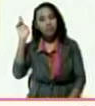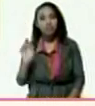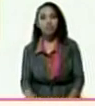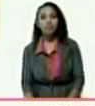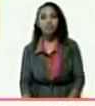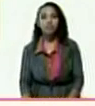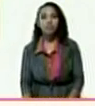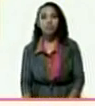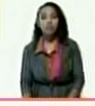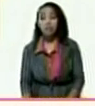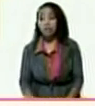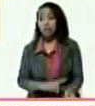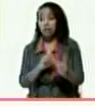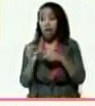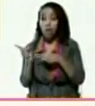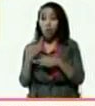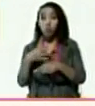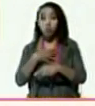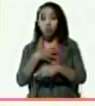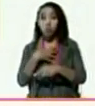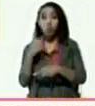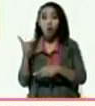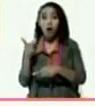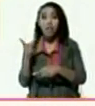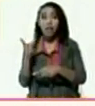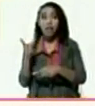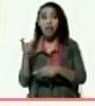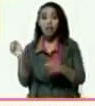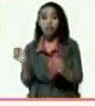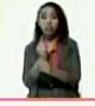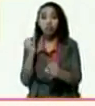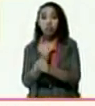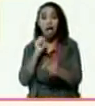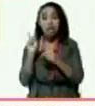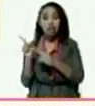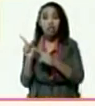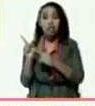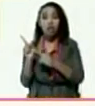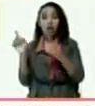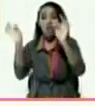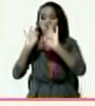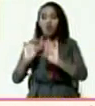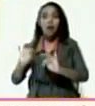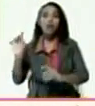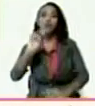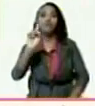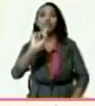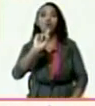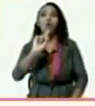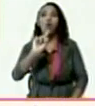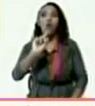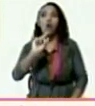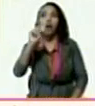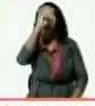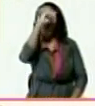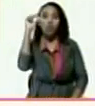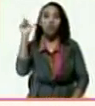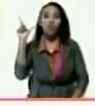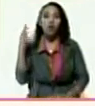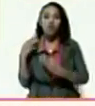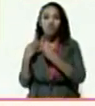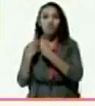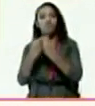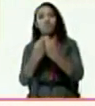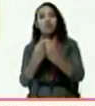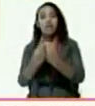que ellos pueden esgrimir. De manera que no nos, No, no, el Partido Socialista Unido de Venezuela acompaña. Y